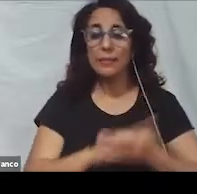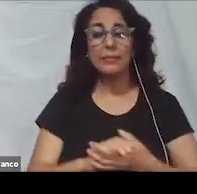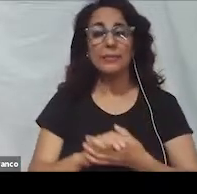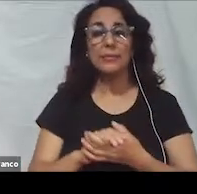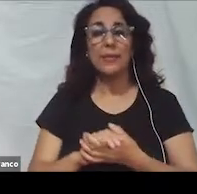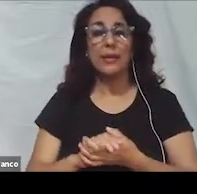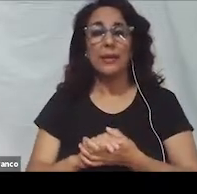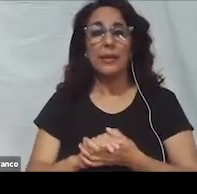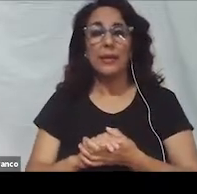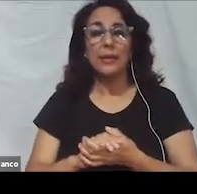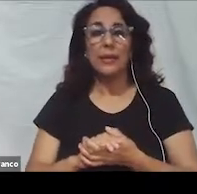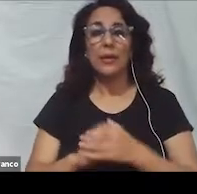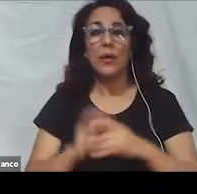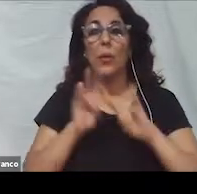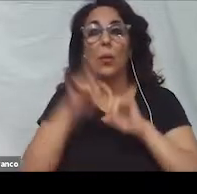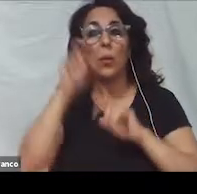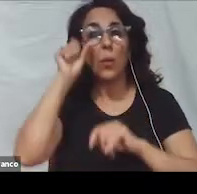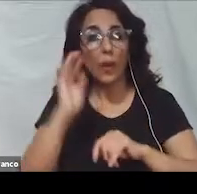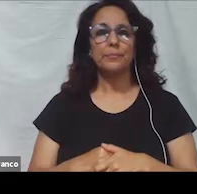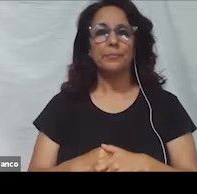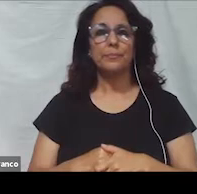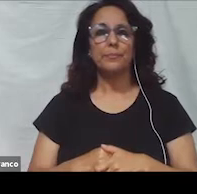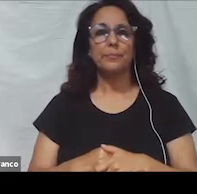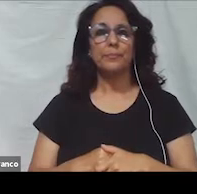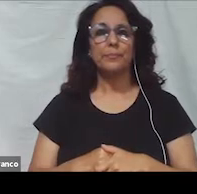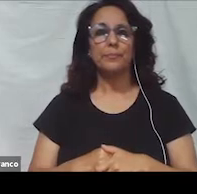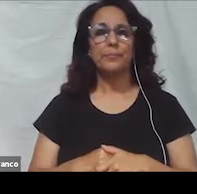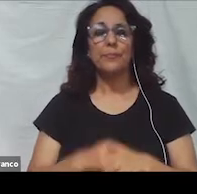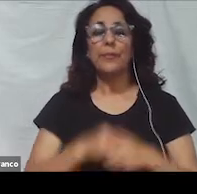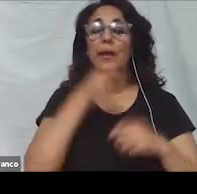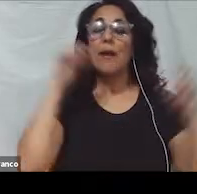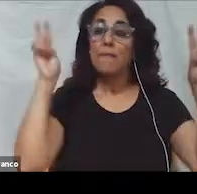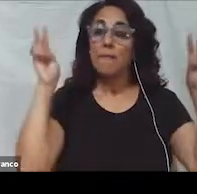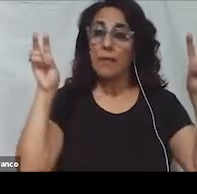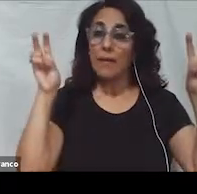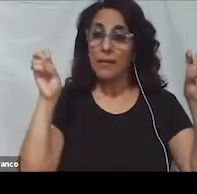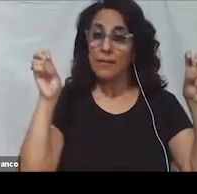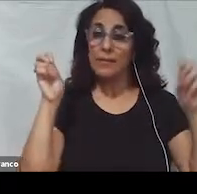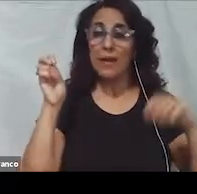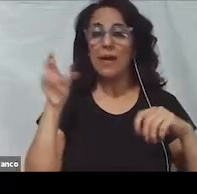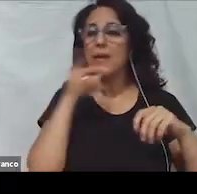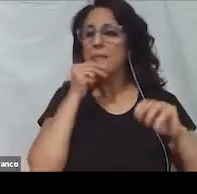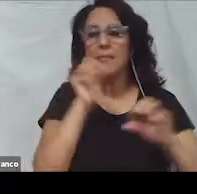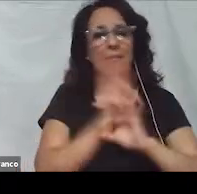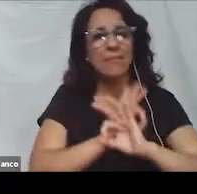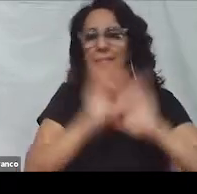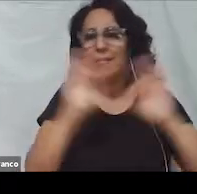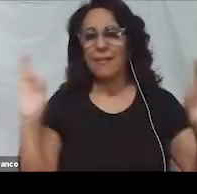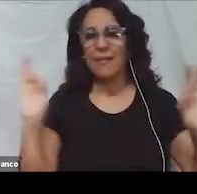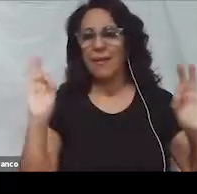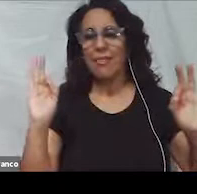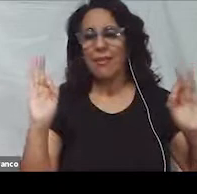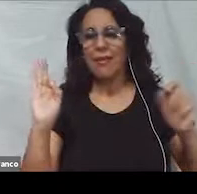pautas, ¿sí?, que ustedes han estado viendo en las WCAG. Arrancamos con esta frase: nada sobre nosotros sin